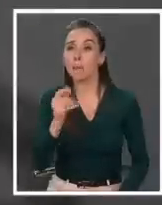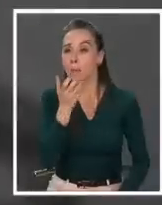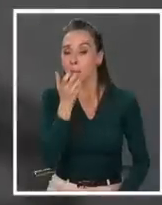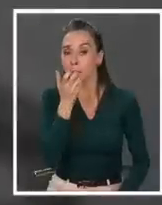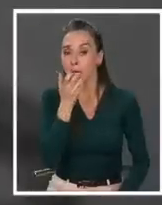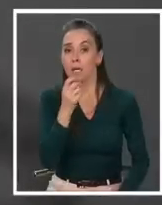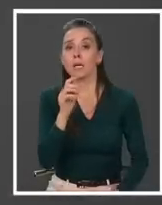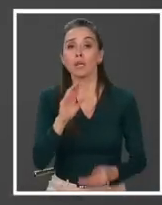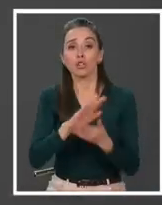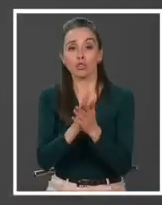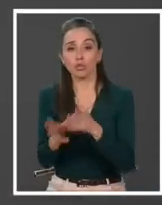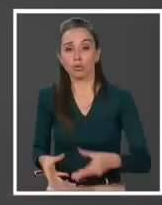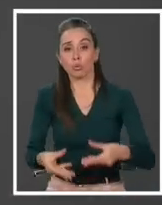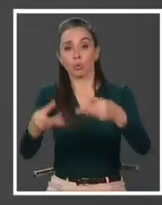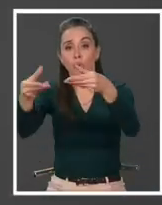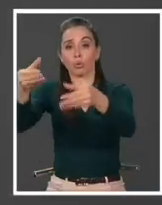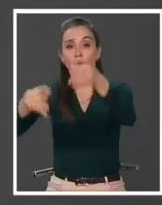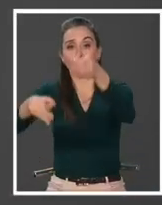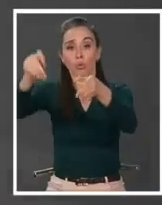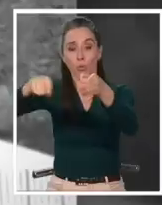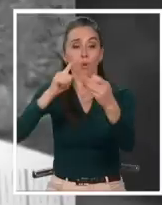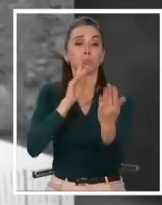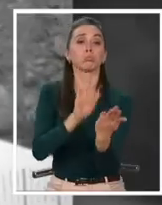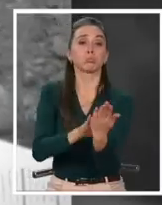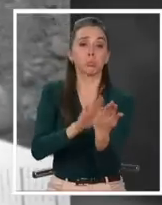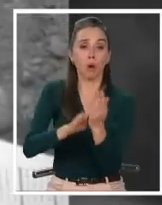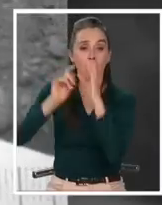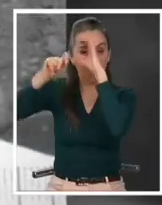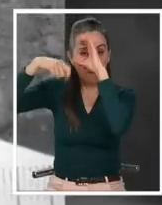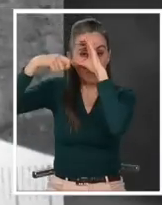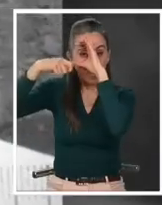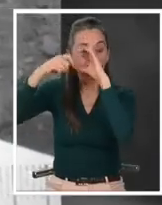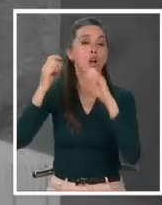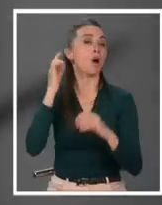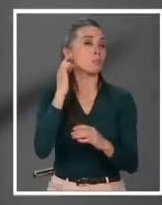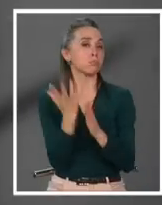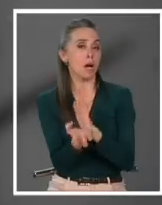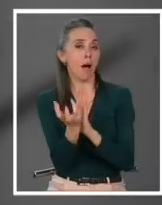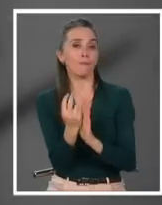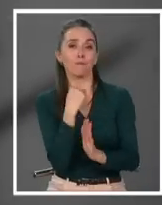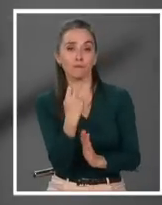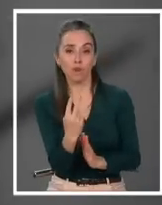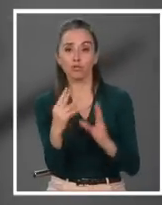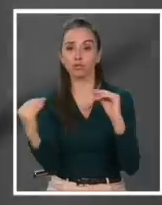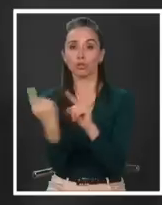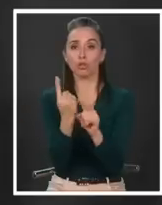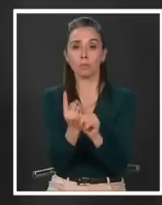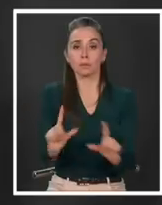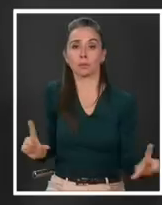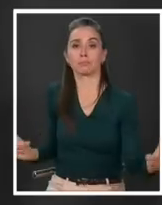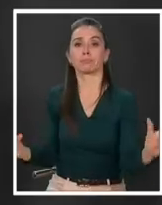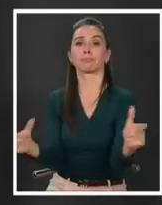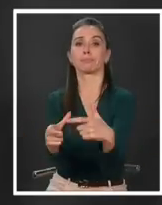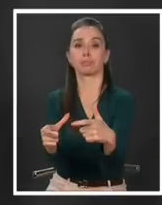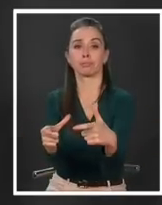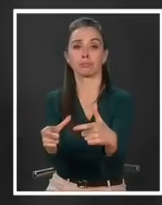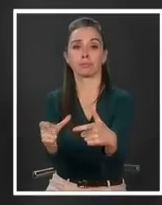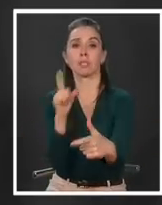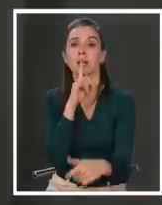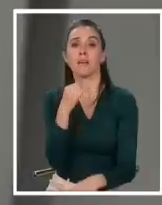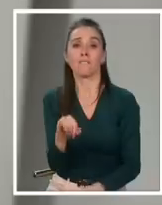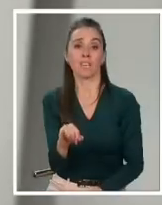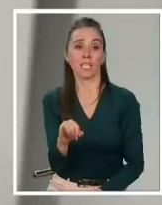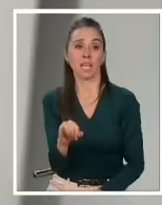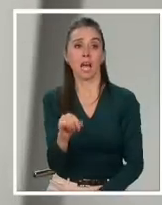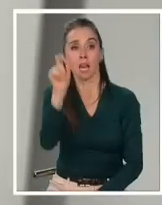Ya está todo en manos del tribunal. Las evidencias, videos, imágenes, audios, conversaciones de un operativo cuyo resultado final